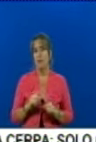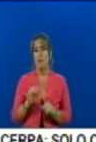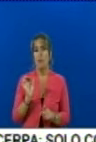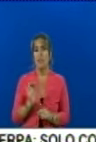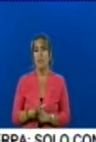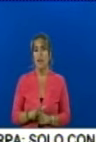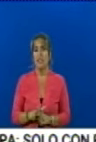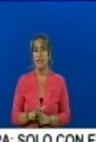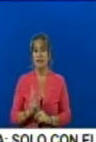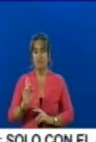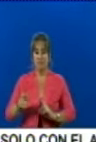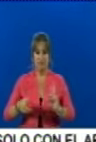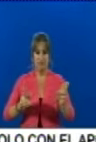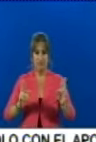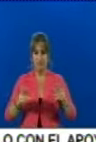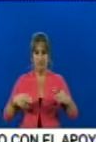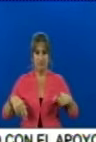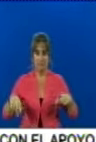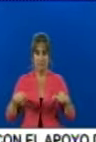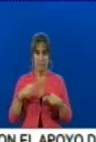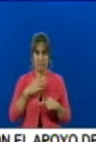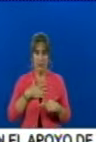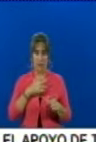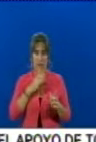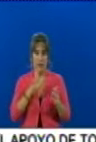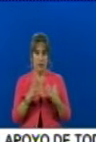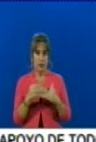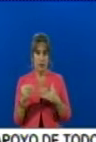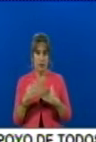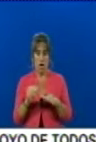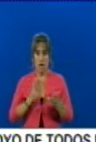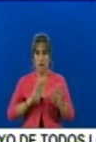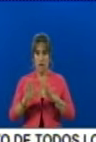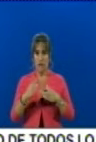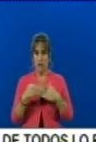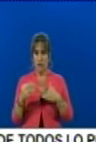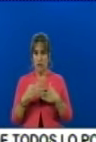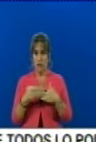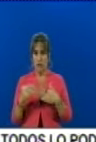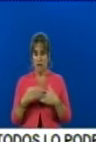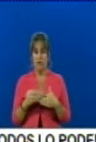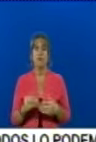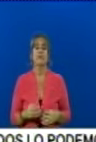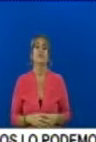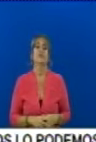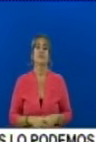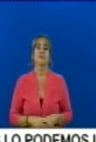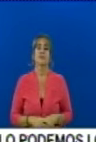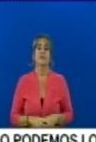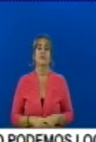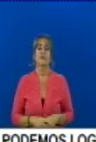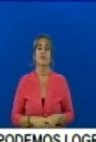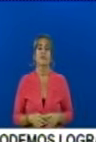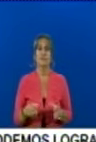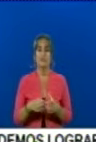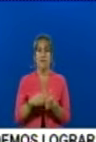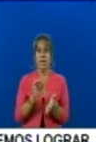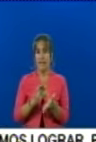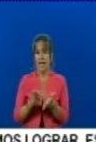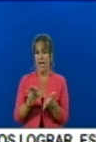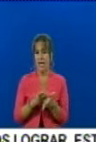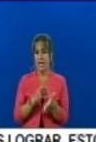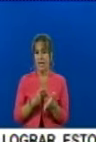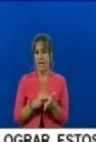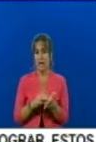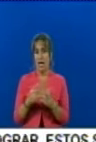las decisiones que se adoptaron con la red de tiendas de TRD y CIMEX a los núcleos que